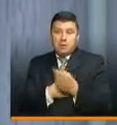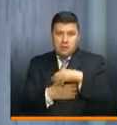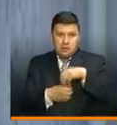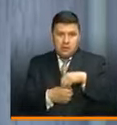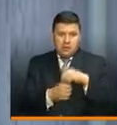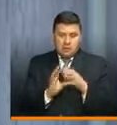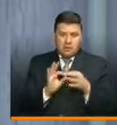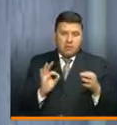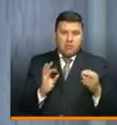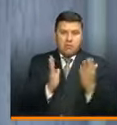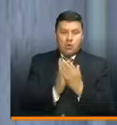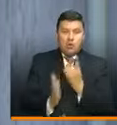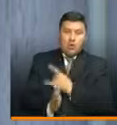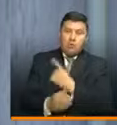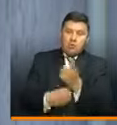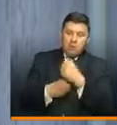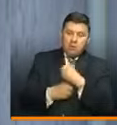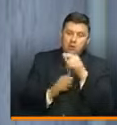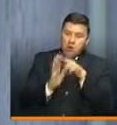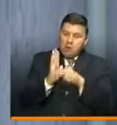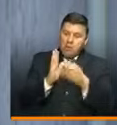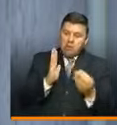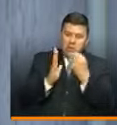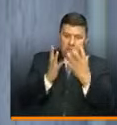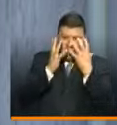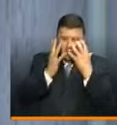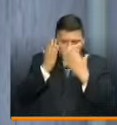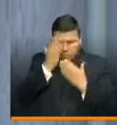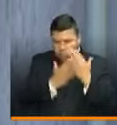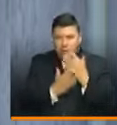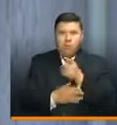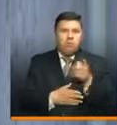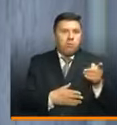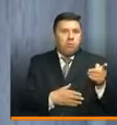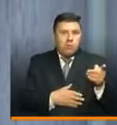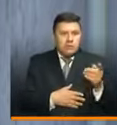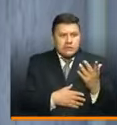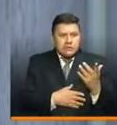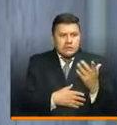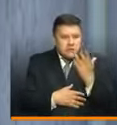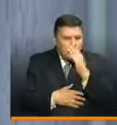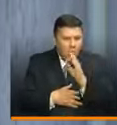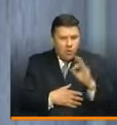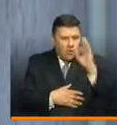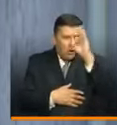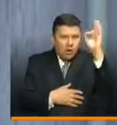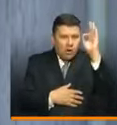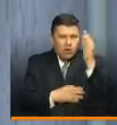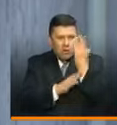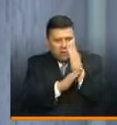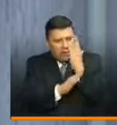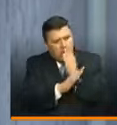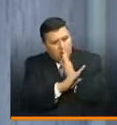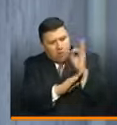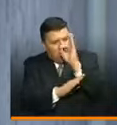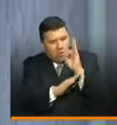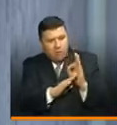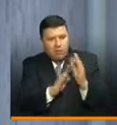la academia, y estamos viendo cómo definir protocolos para poder hacer estudios para ver cuál es el grado de aumento de protección que generan